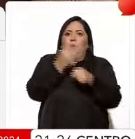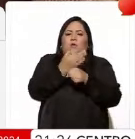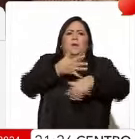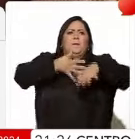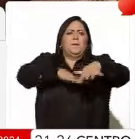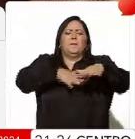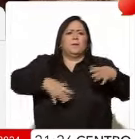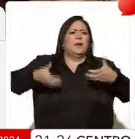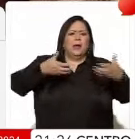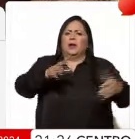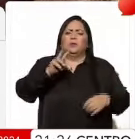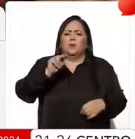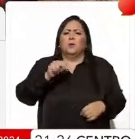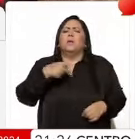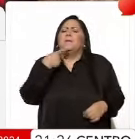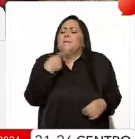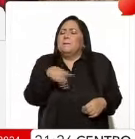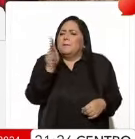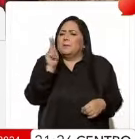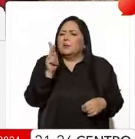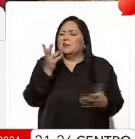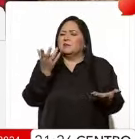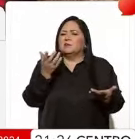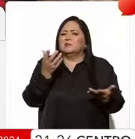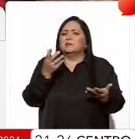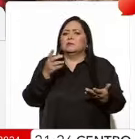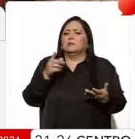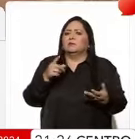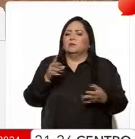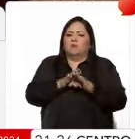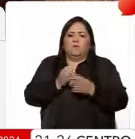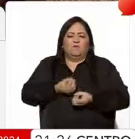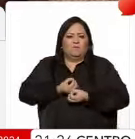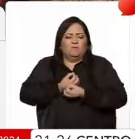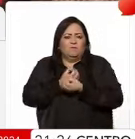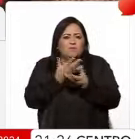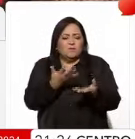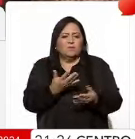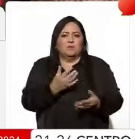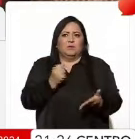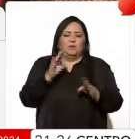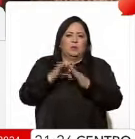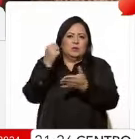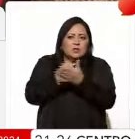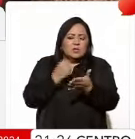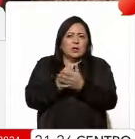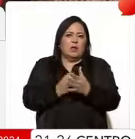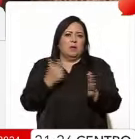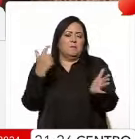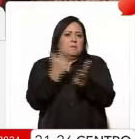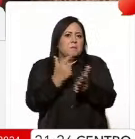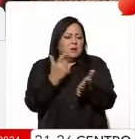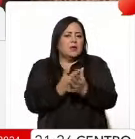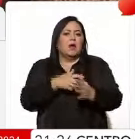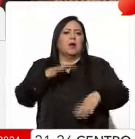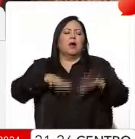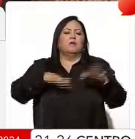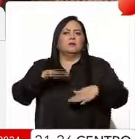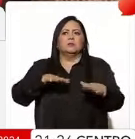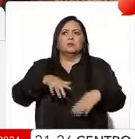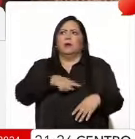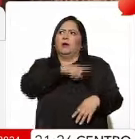movilizaciones en calle, pero sí específicamente de expresiones de presión, de amenaza e incluso de